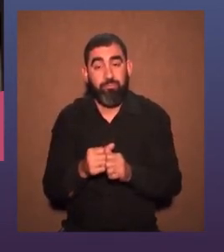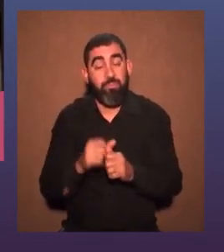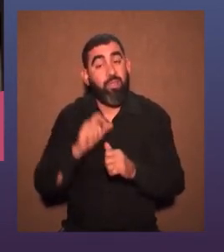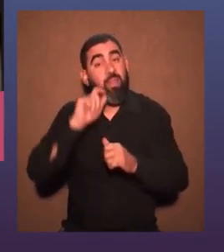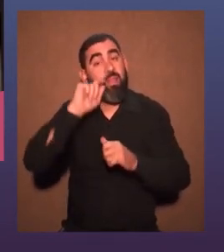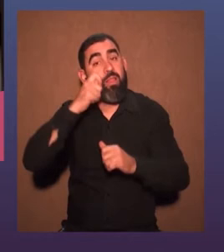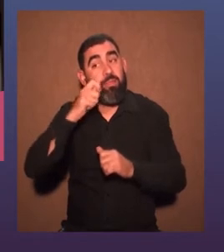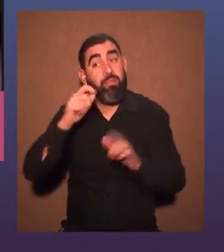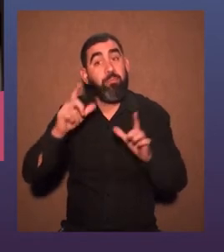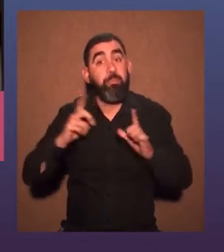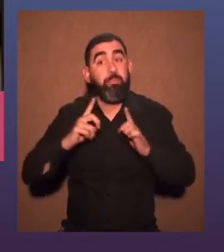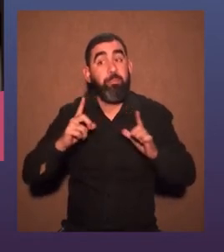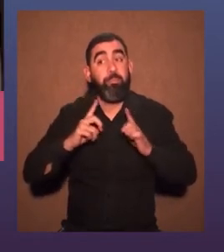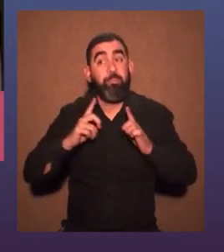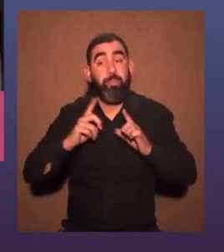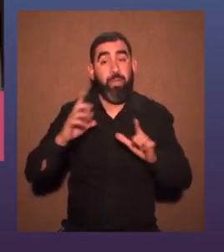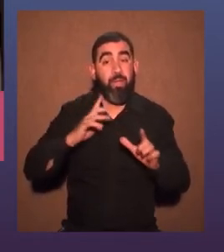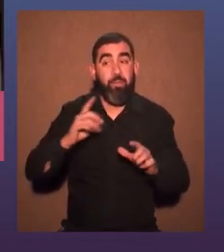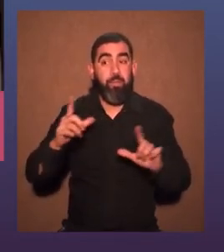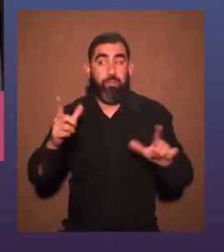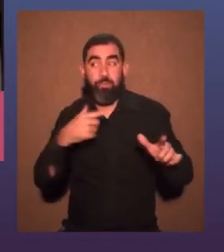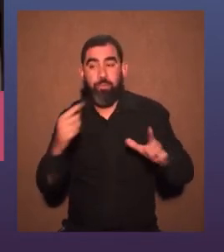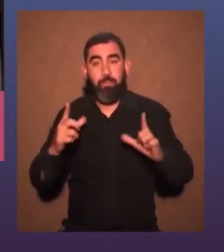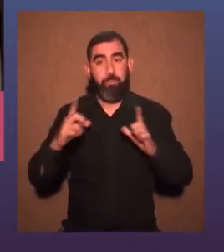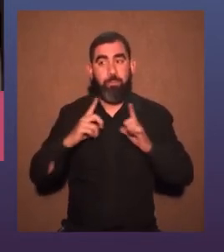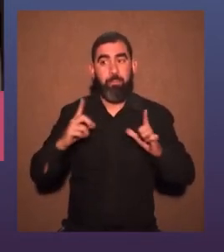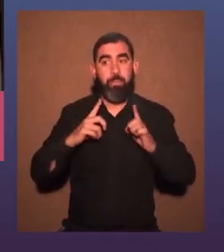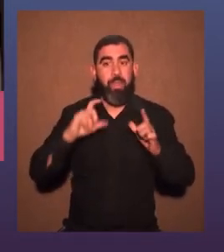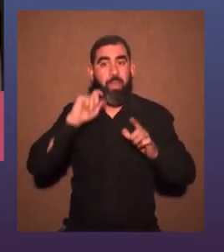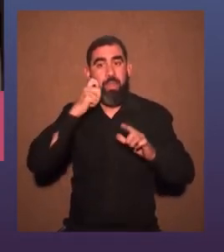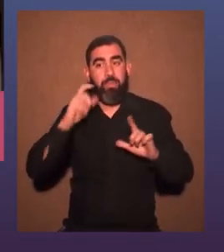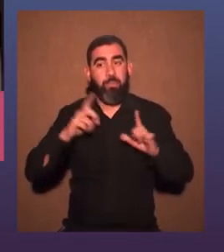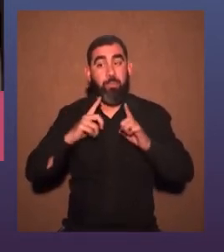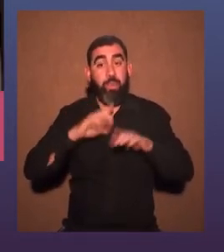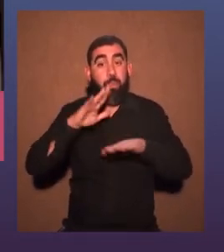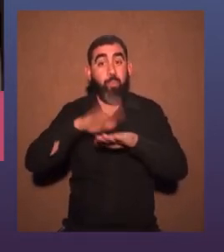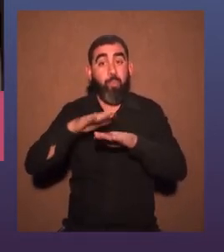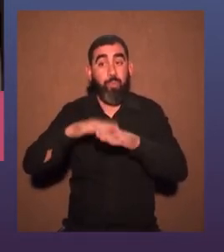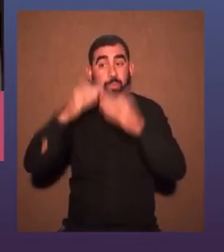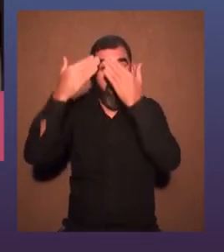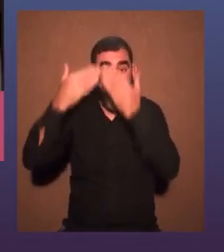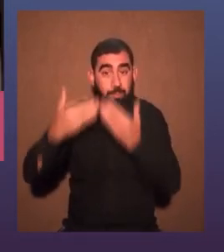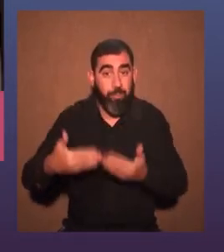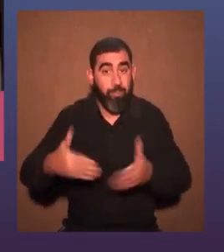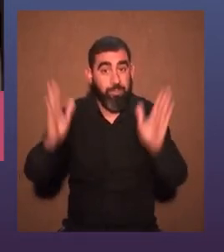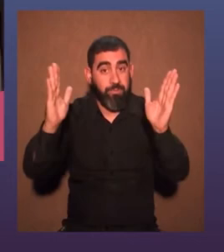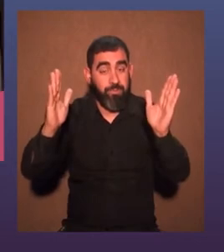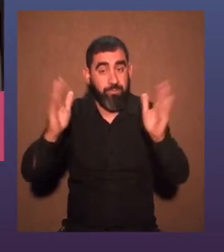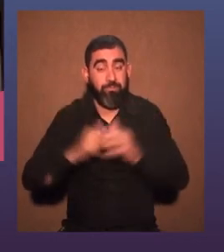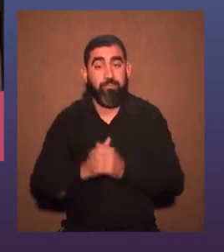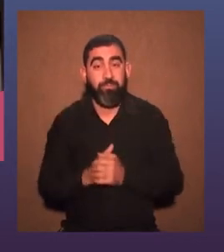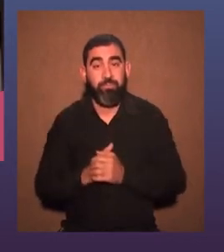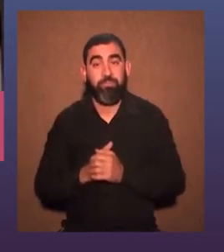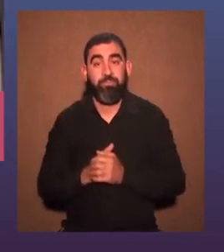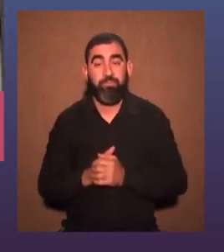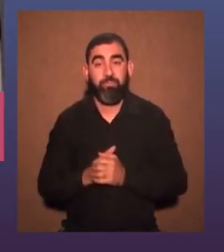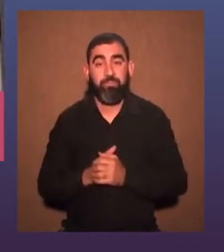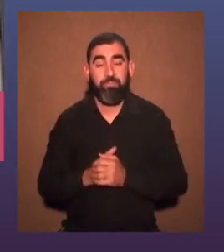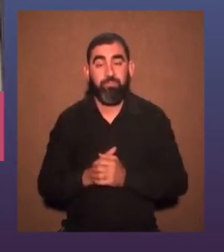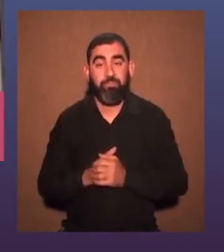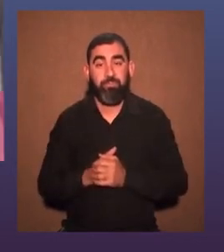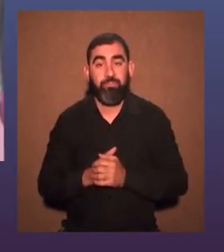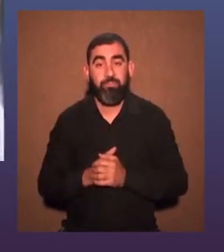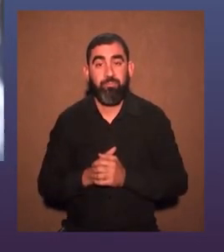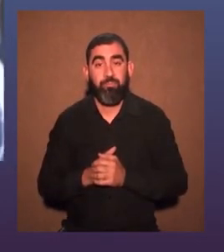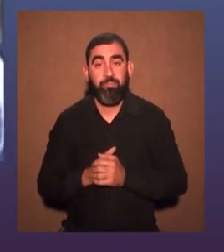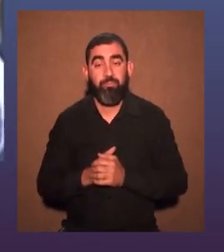como lindamente expectante, ¿no? Como un movimiento de linda expectación, digamos. Sí, eso. Qué